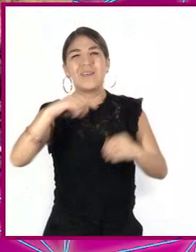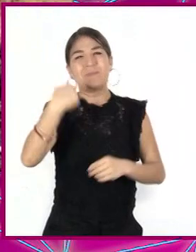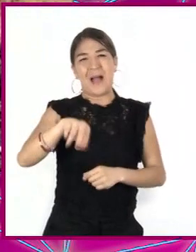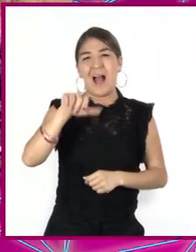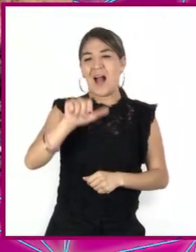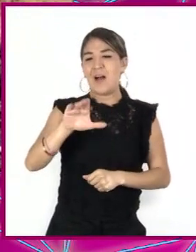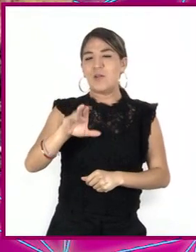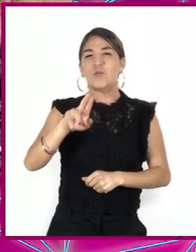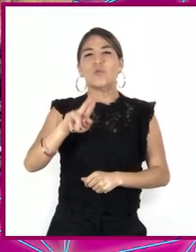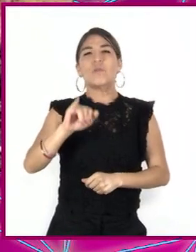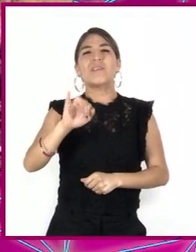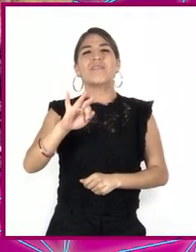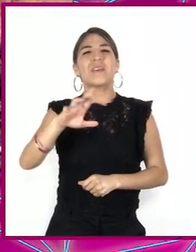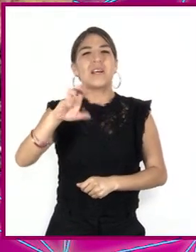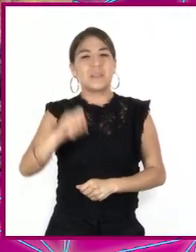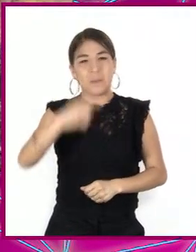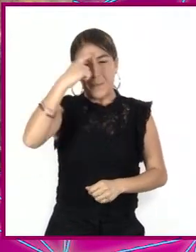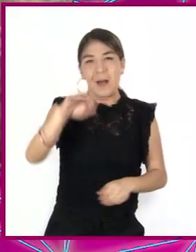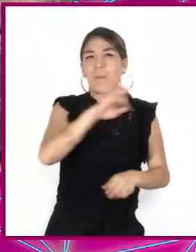no pueden aprovecharla.